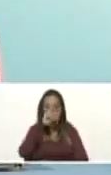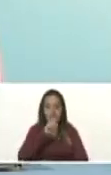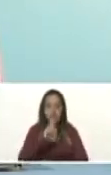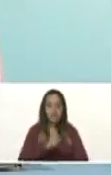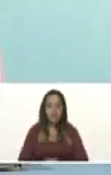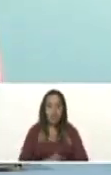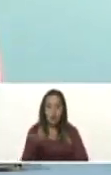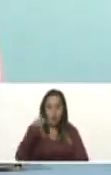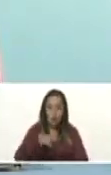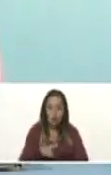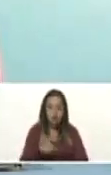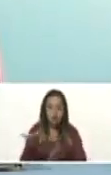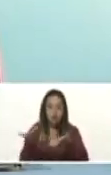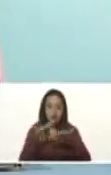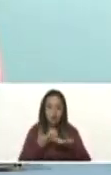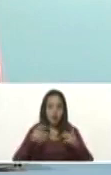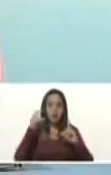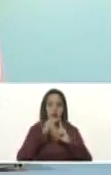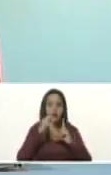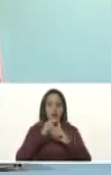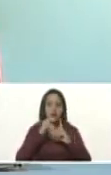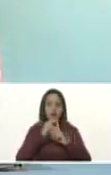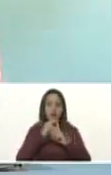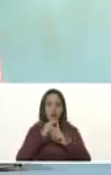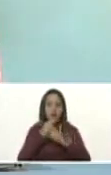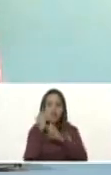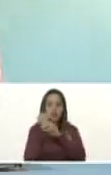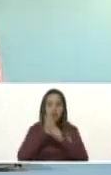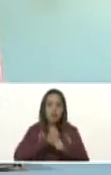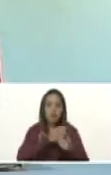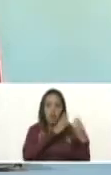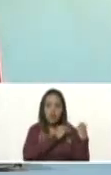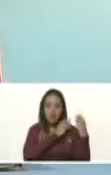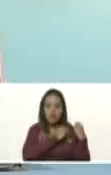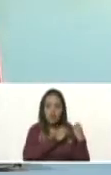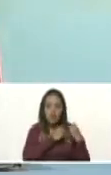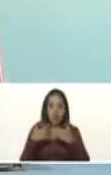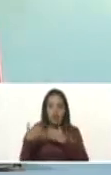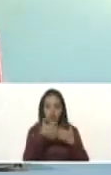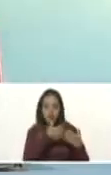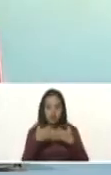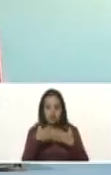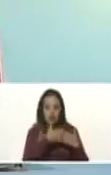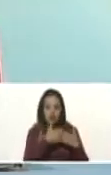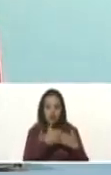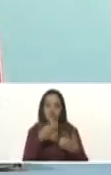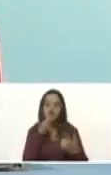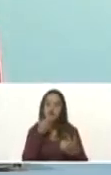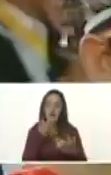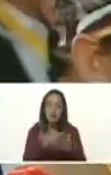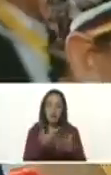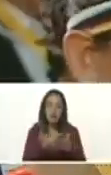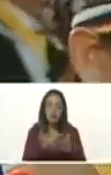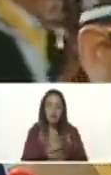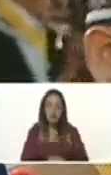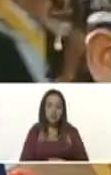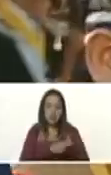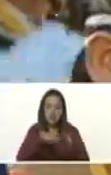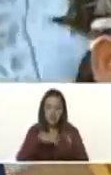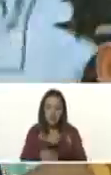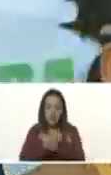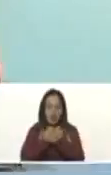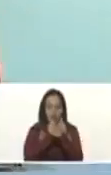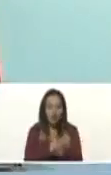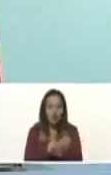y que hoy nos traen una palabra de esperanza y de lucha. Muchas gracias, Nicolás. Nuestro amor al pueblo de